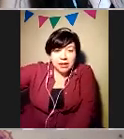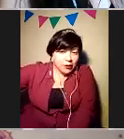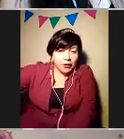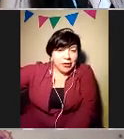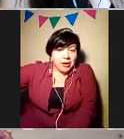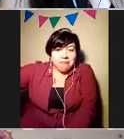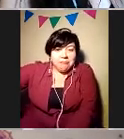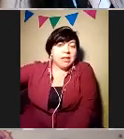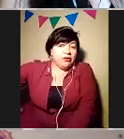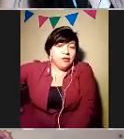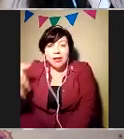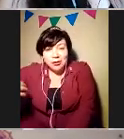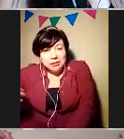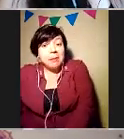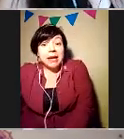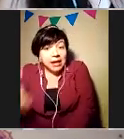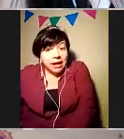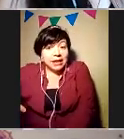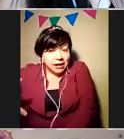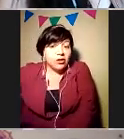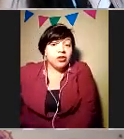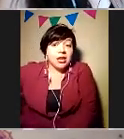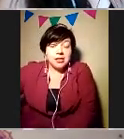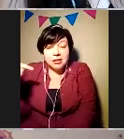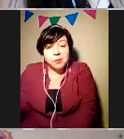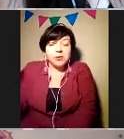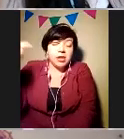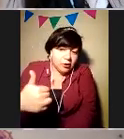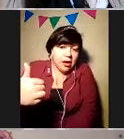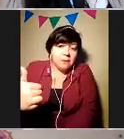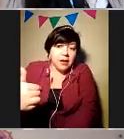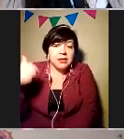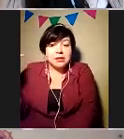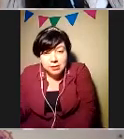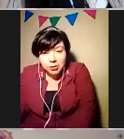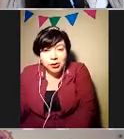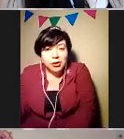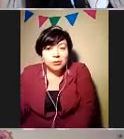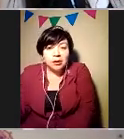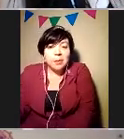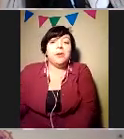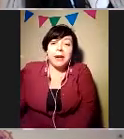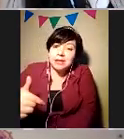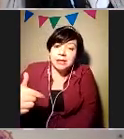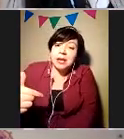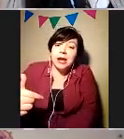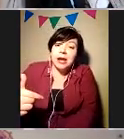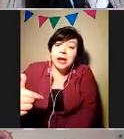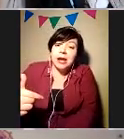sus zapatos donde el zapatero. Tíos vienen donde mi mamá para que les arregle las cosas, que si se te rompe un cierre lo cambias, que si se te hace un hoyo en una ropa lo